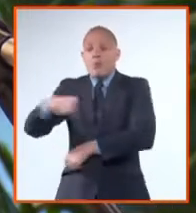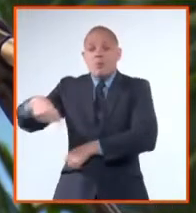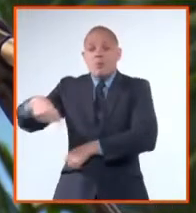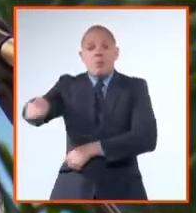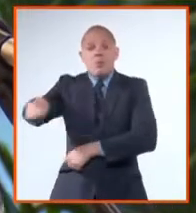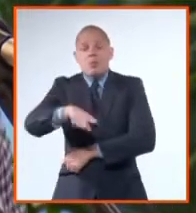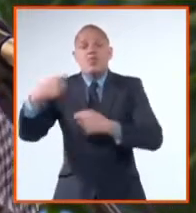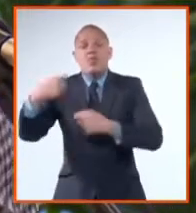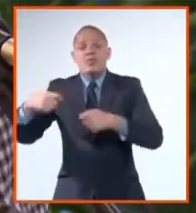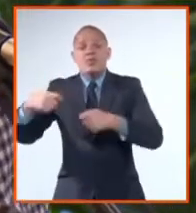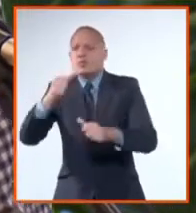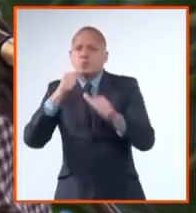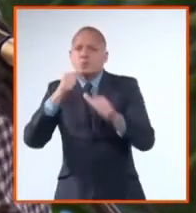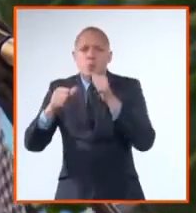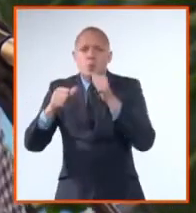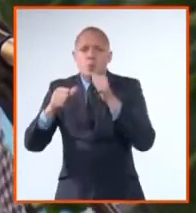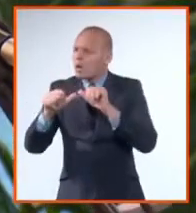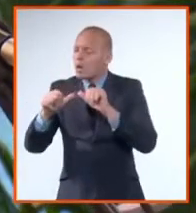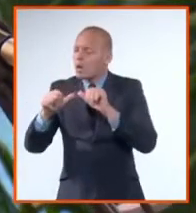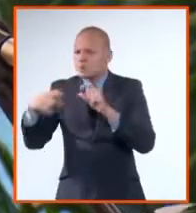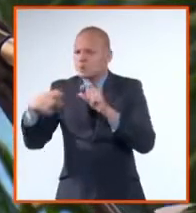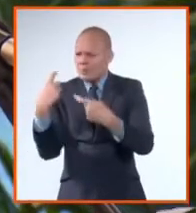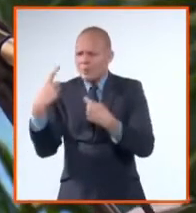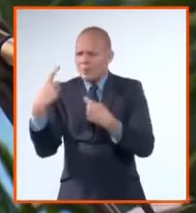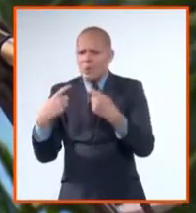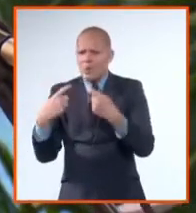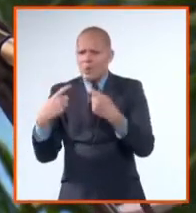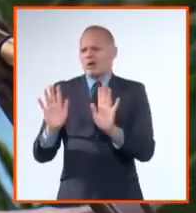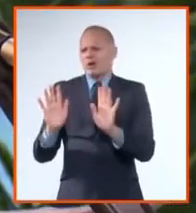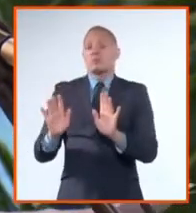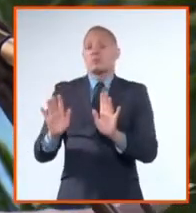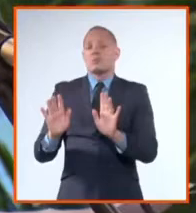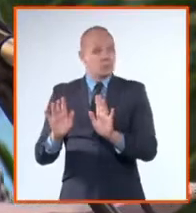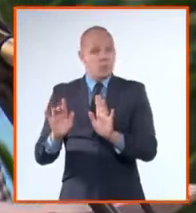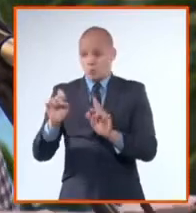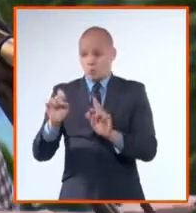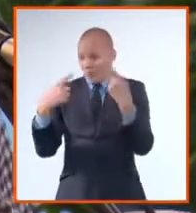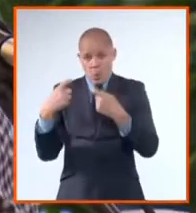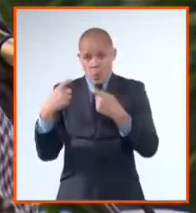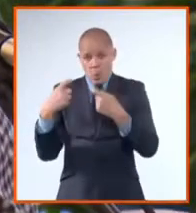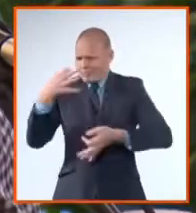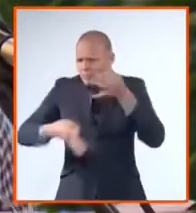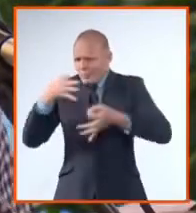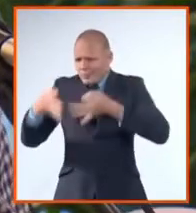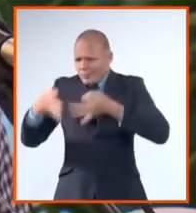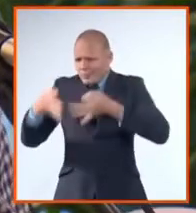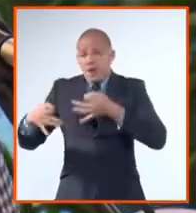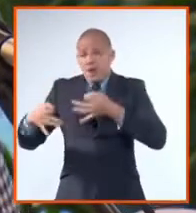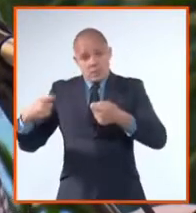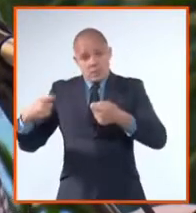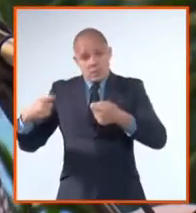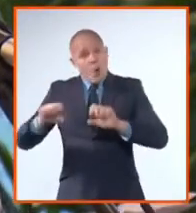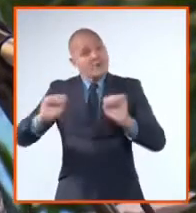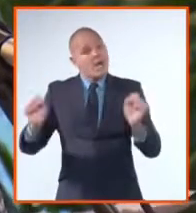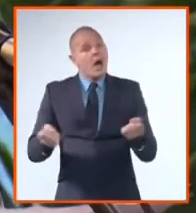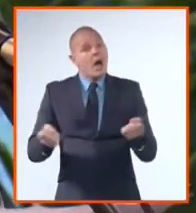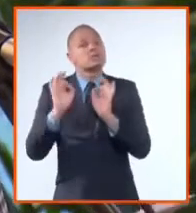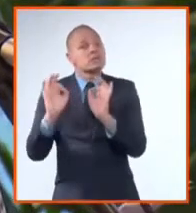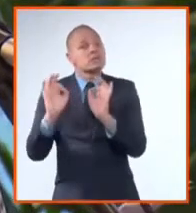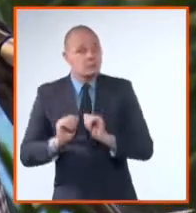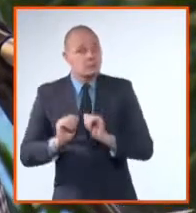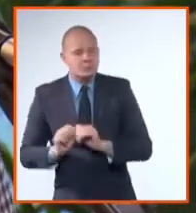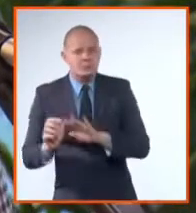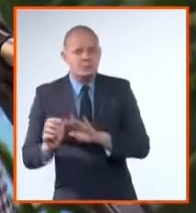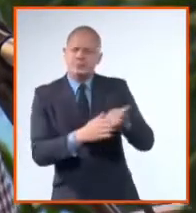Cultura. Y sería correcto, sumándome a lo que planteaba Carlos, que la Academia de Ciencias fuera independiente de cualquier ministerio.